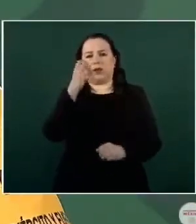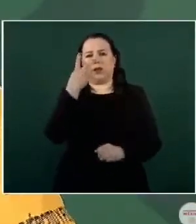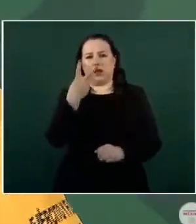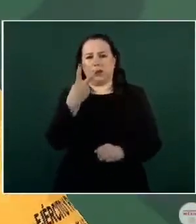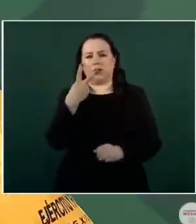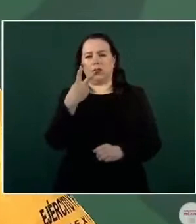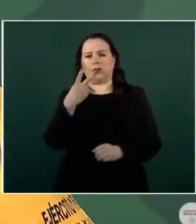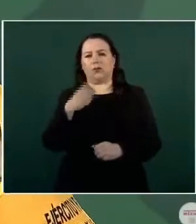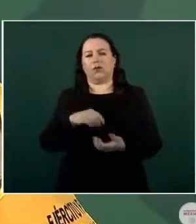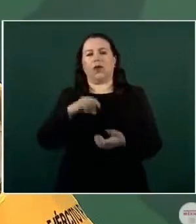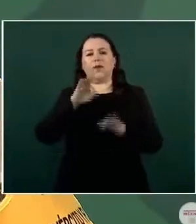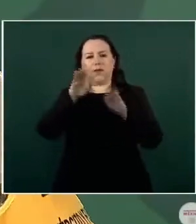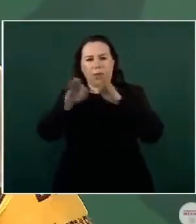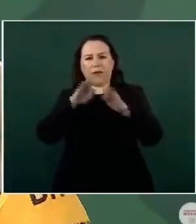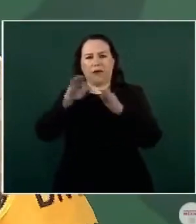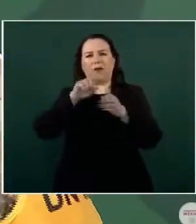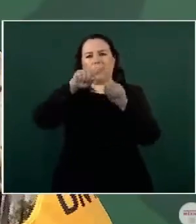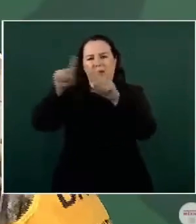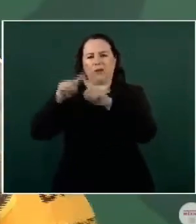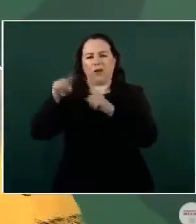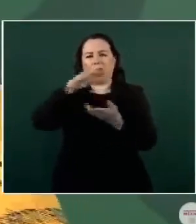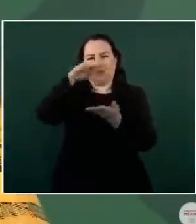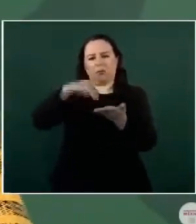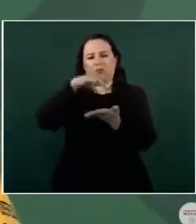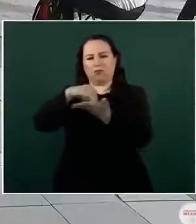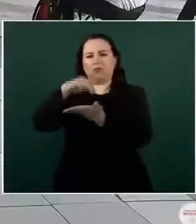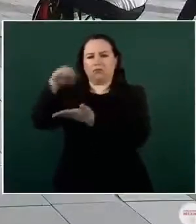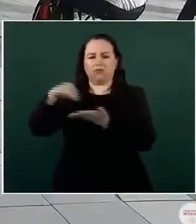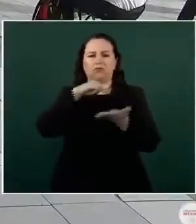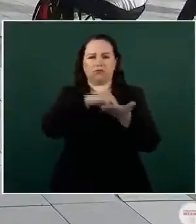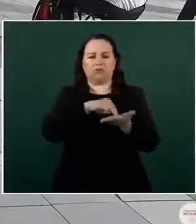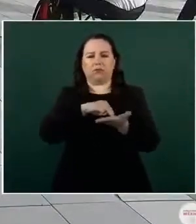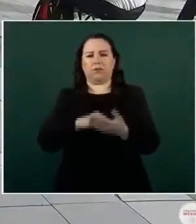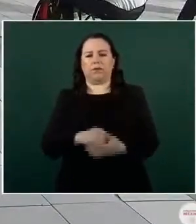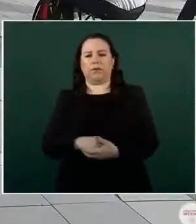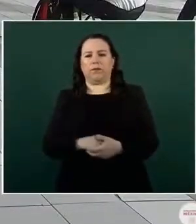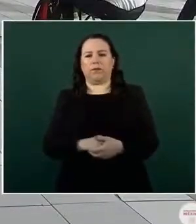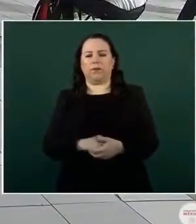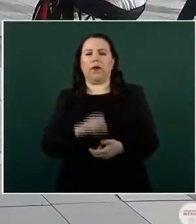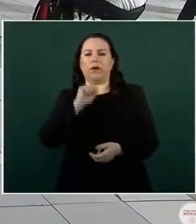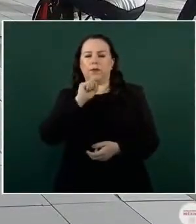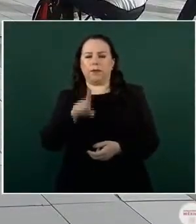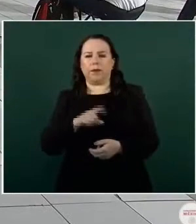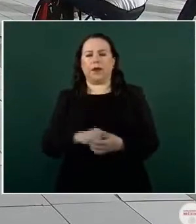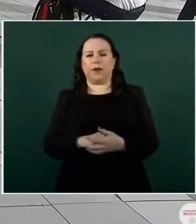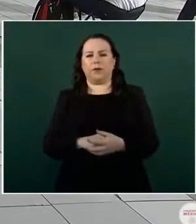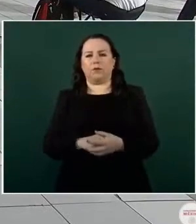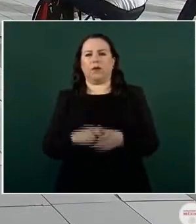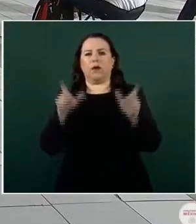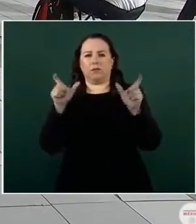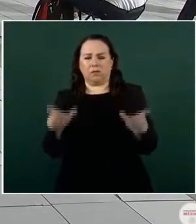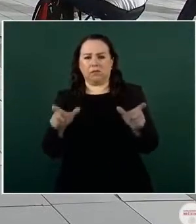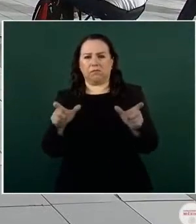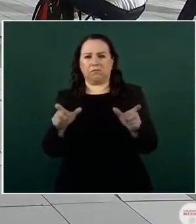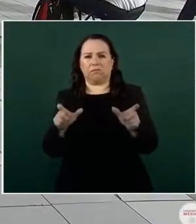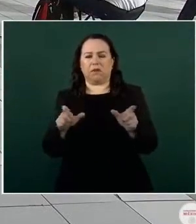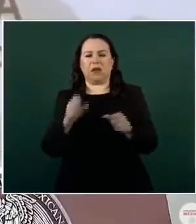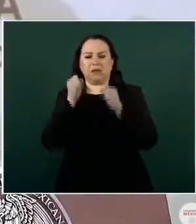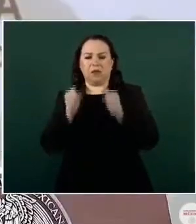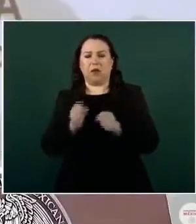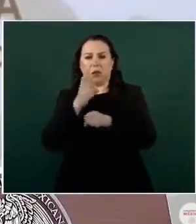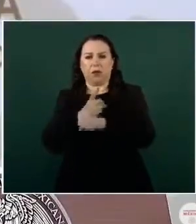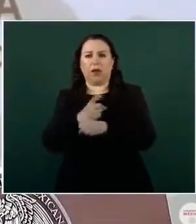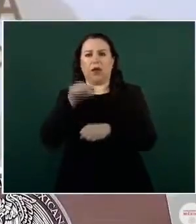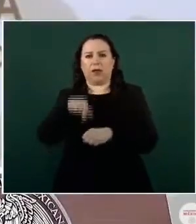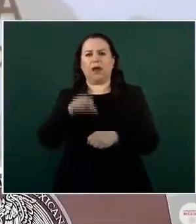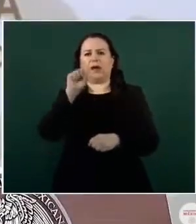dos municipios con gran cantidad de población. En cuanto a fuerzas de seguridad del Estado, tenemos la Secretaría de la